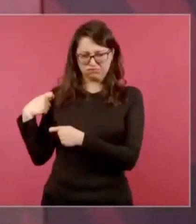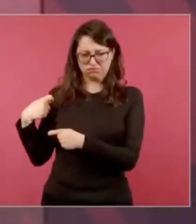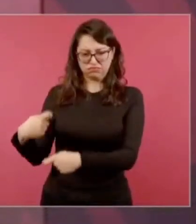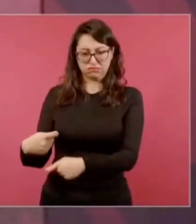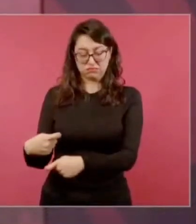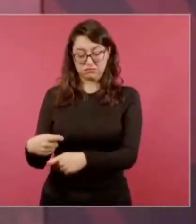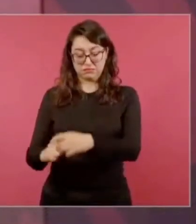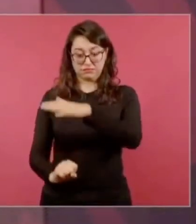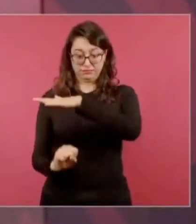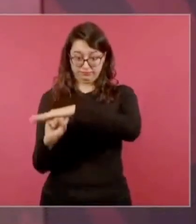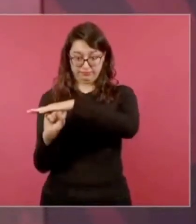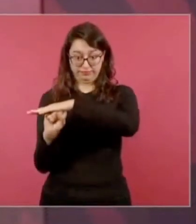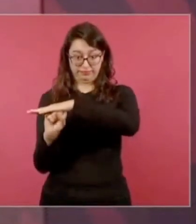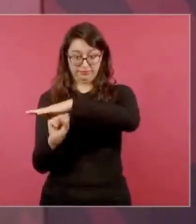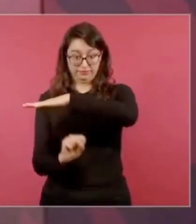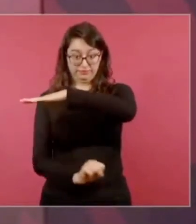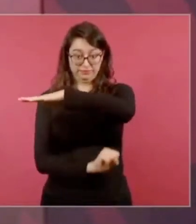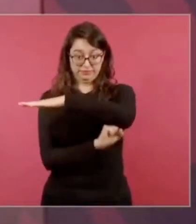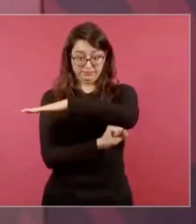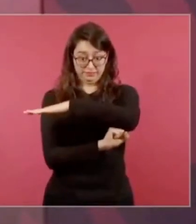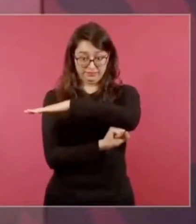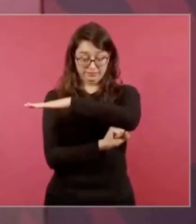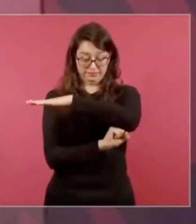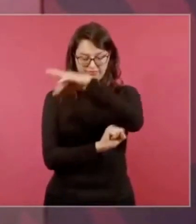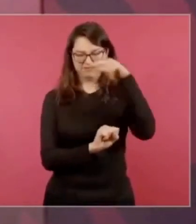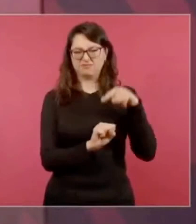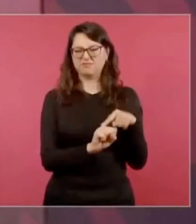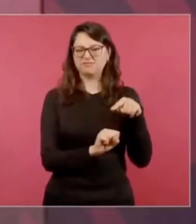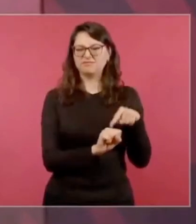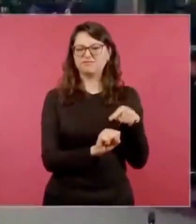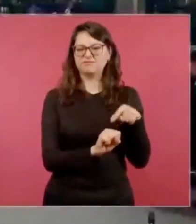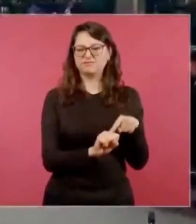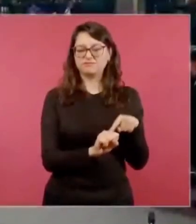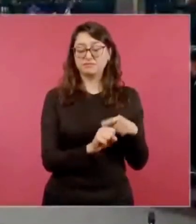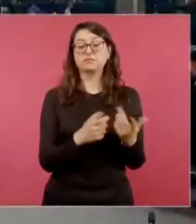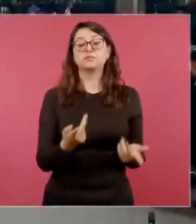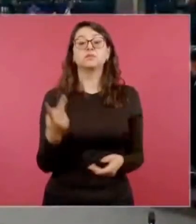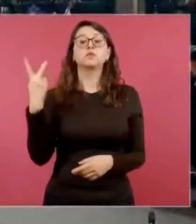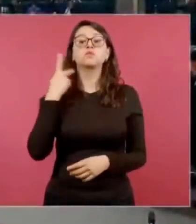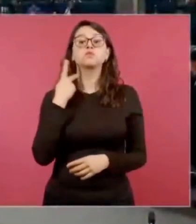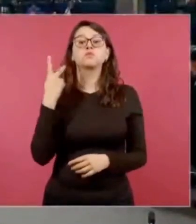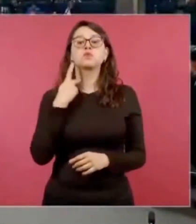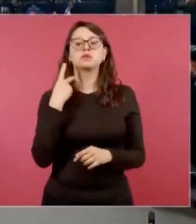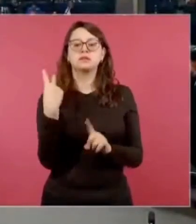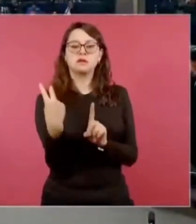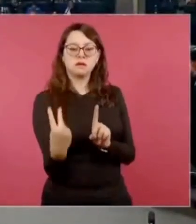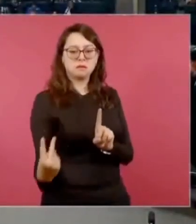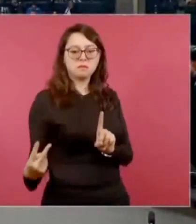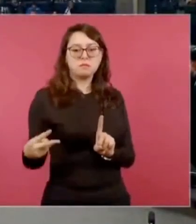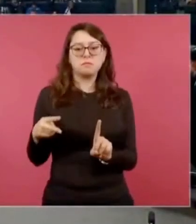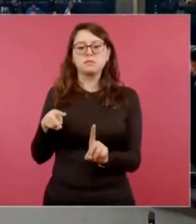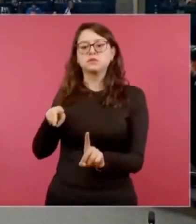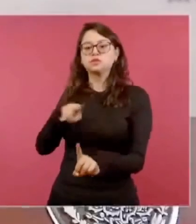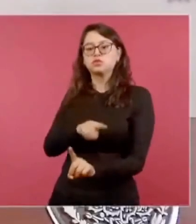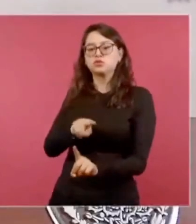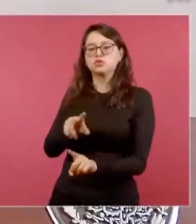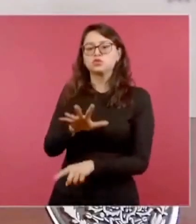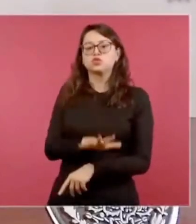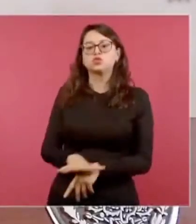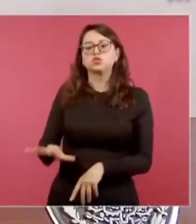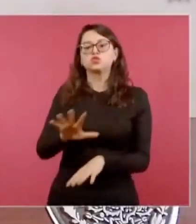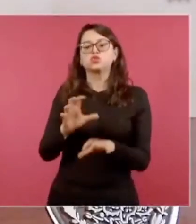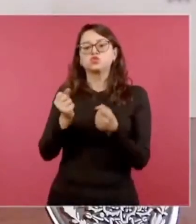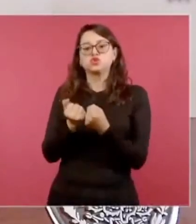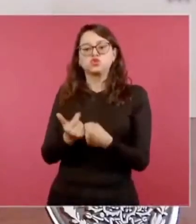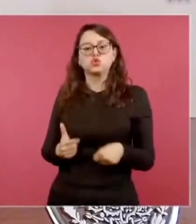Y el otro es el de la política con dimensión social y carácter público que llevaron a